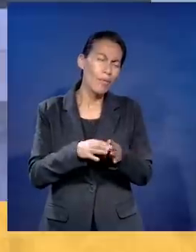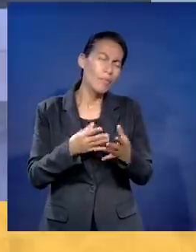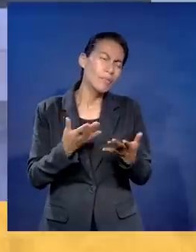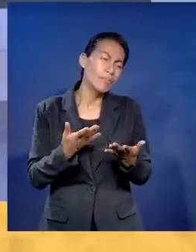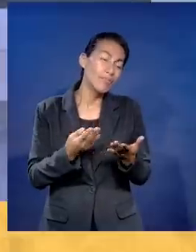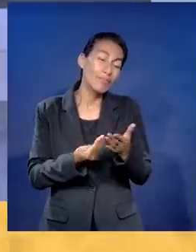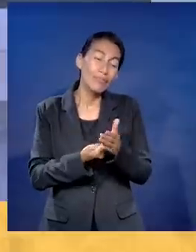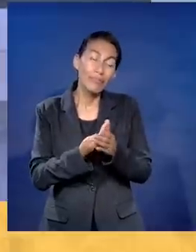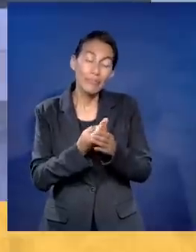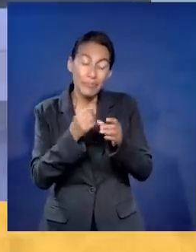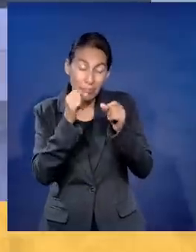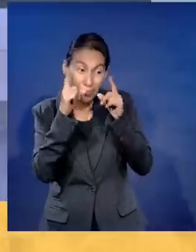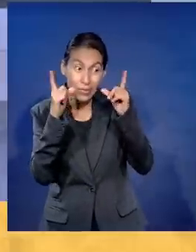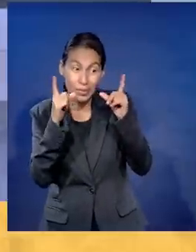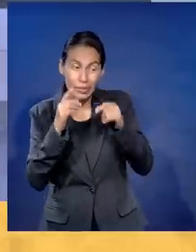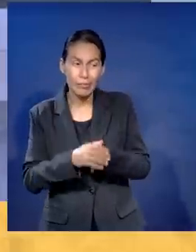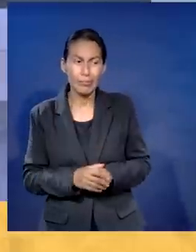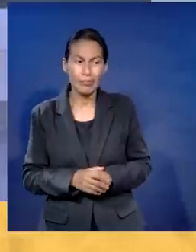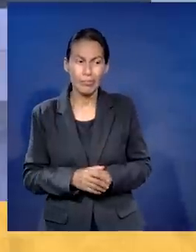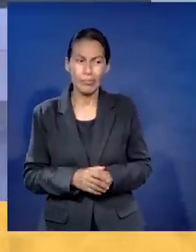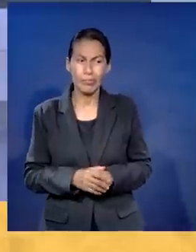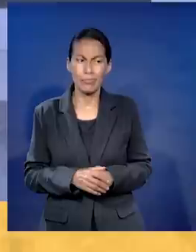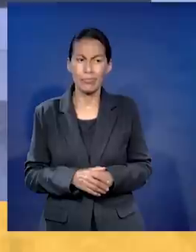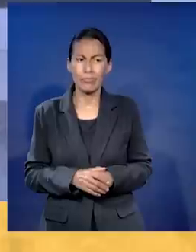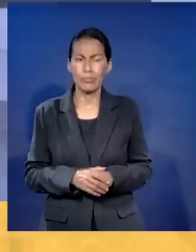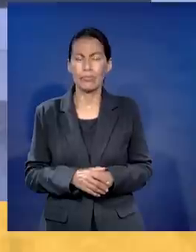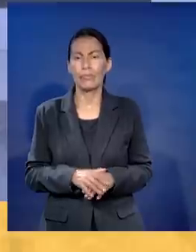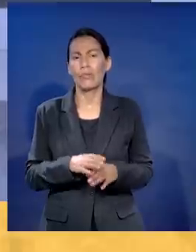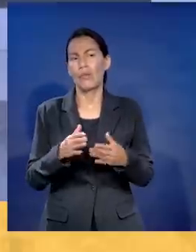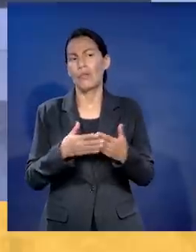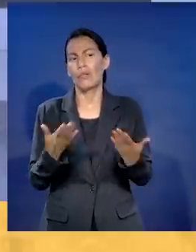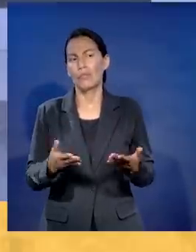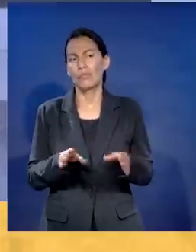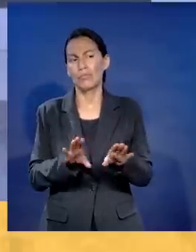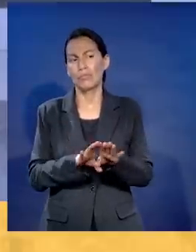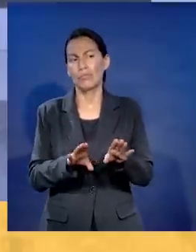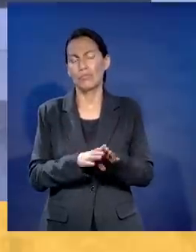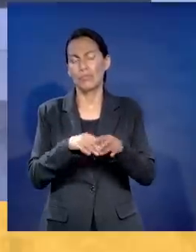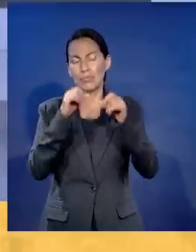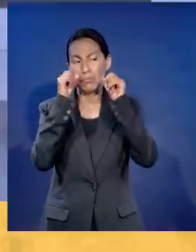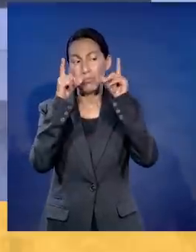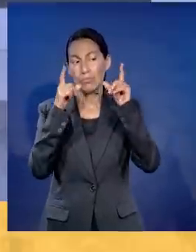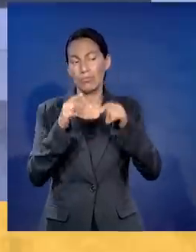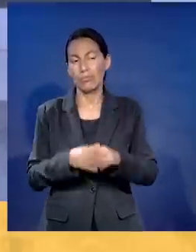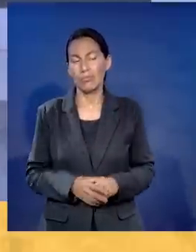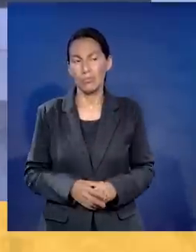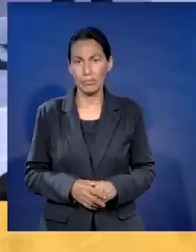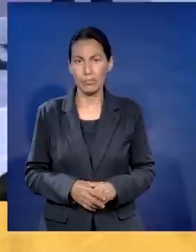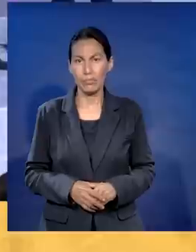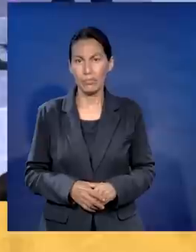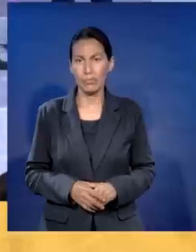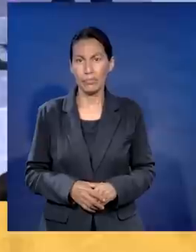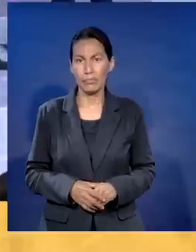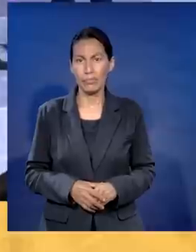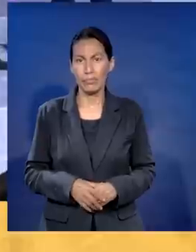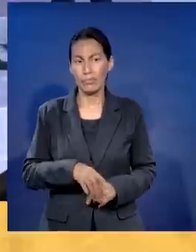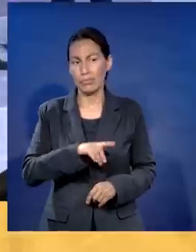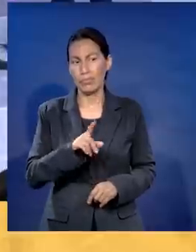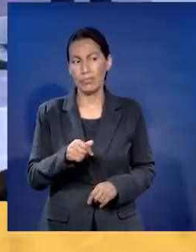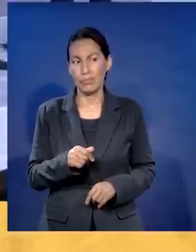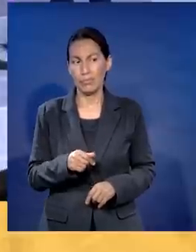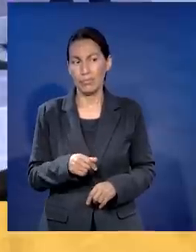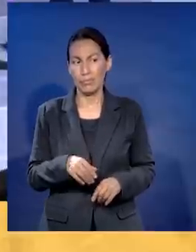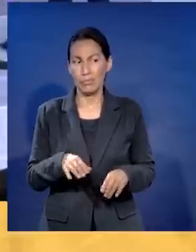decía Cómo amaneciste mi amor ahora ya es más fría dice cómo amaneciste mi